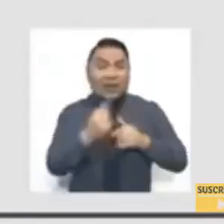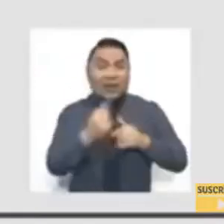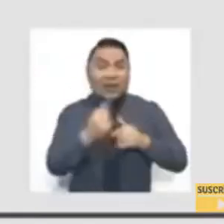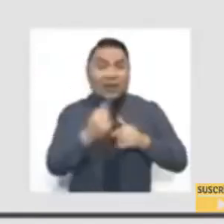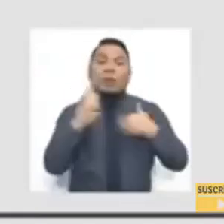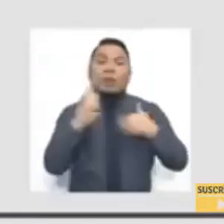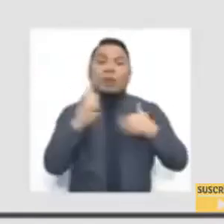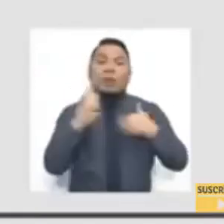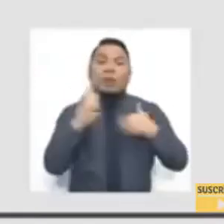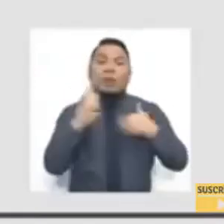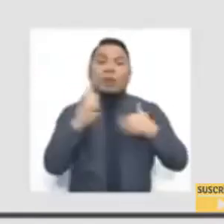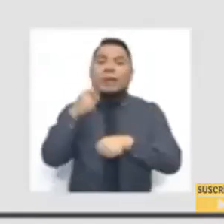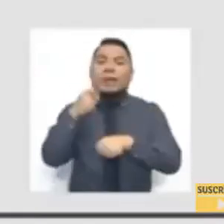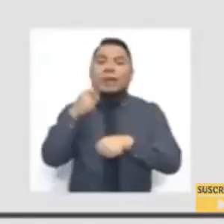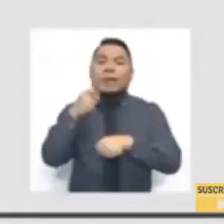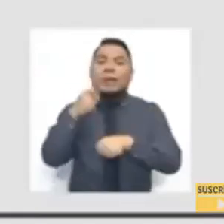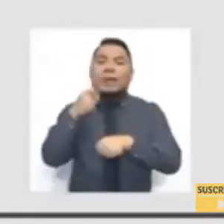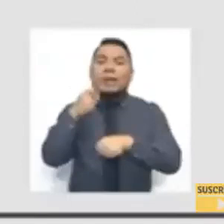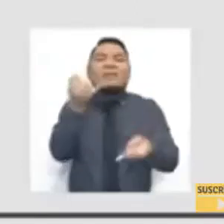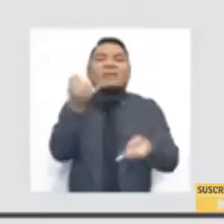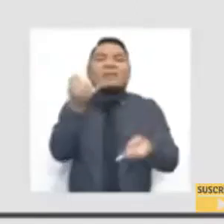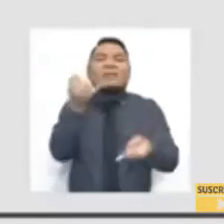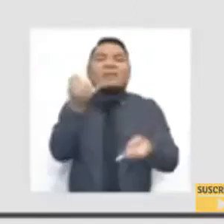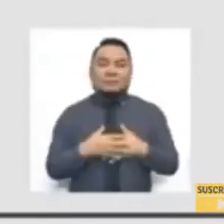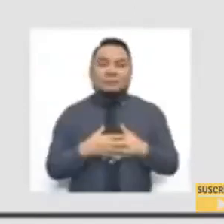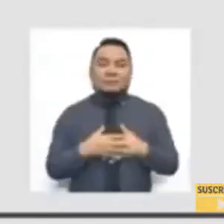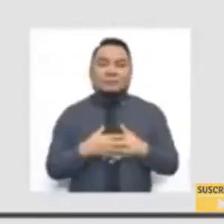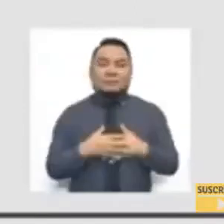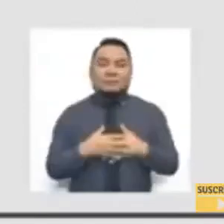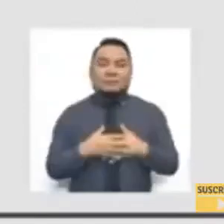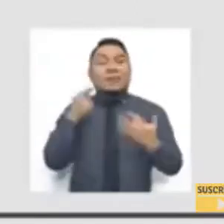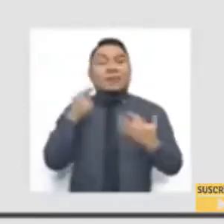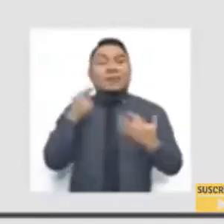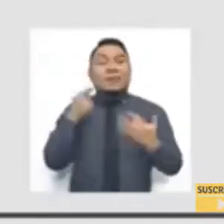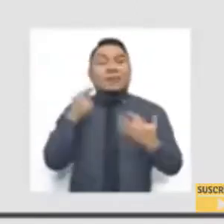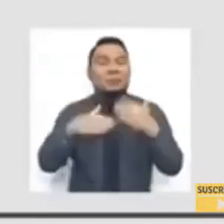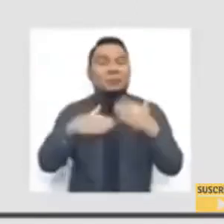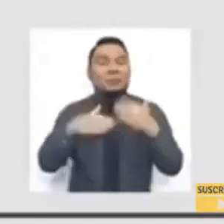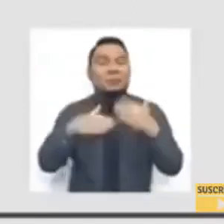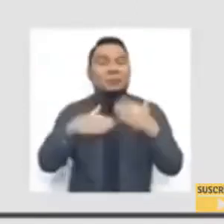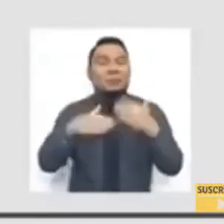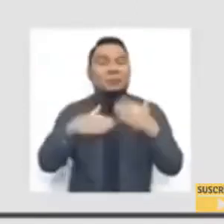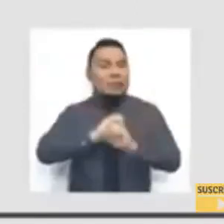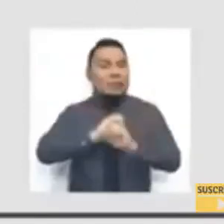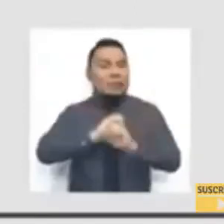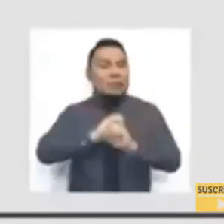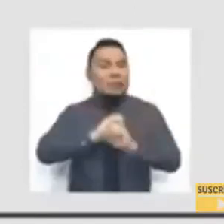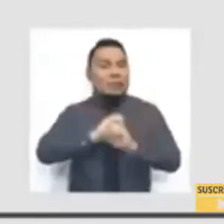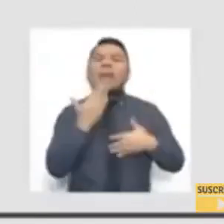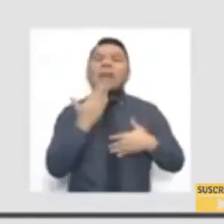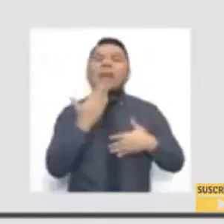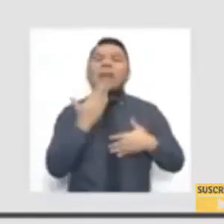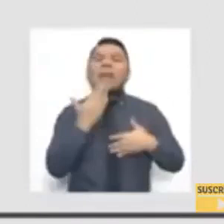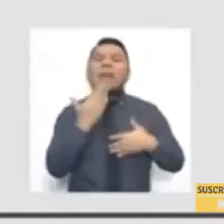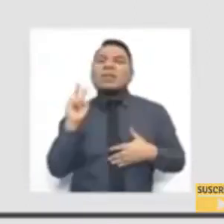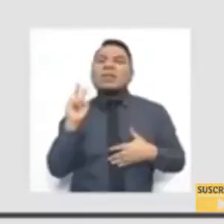con 1 minuto para transmitir su mensaje de cierre. Y para garantizar la equidad de trato y la transparencia, el orden de